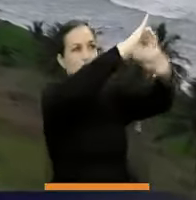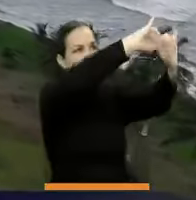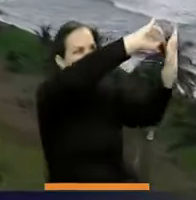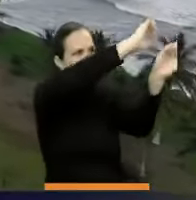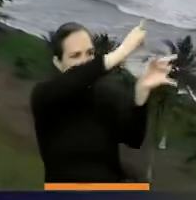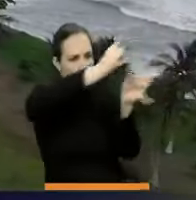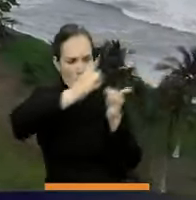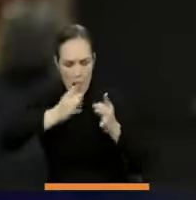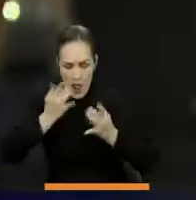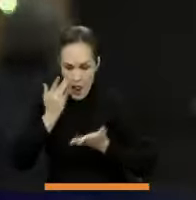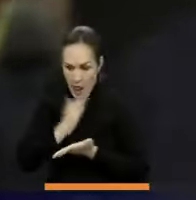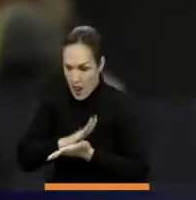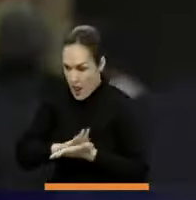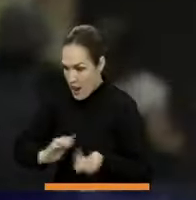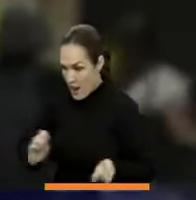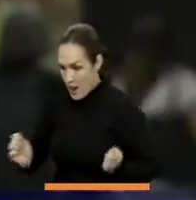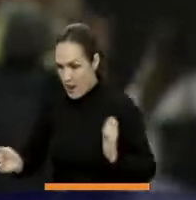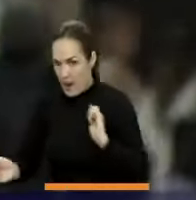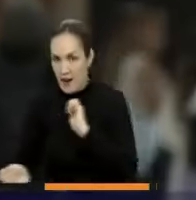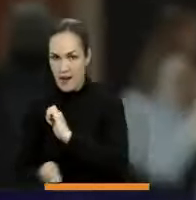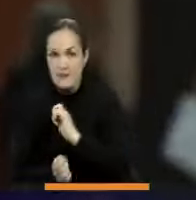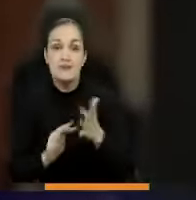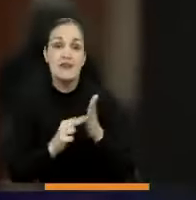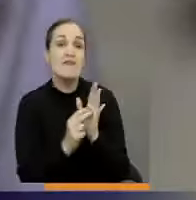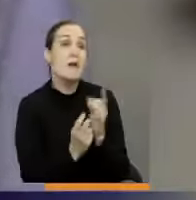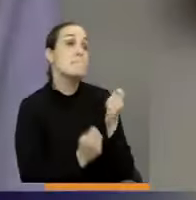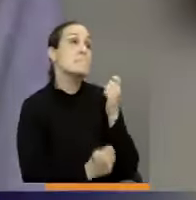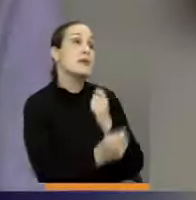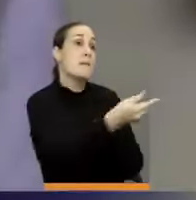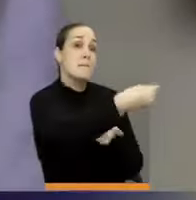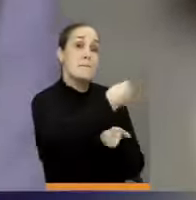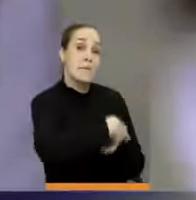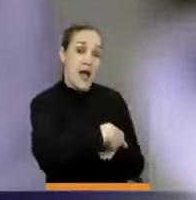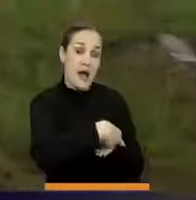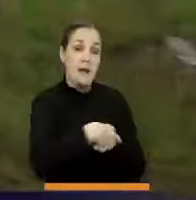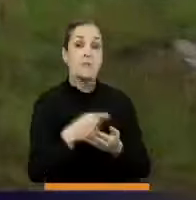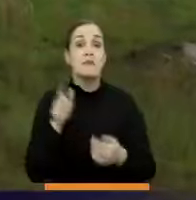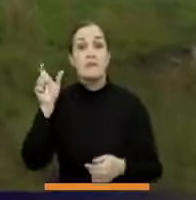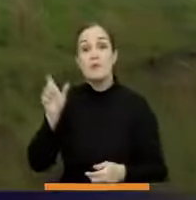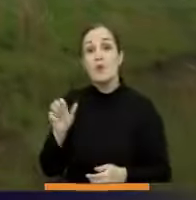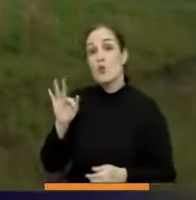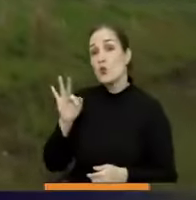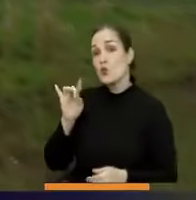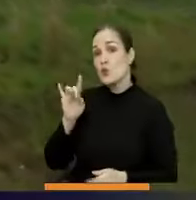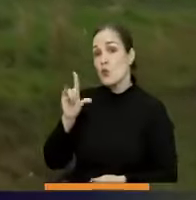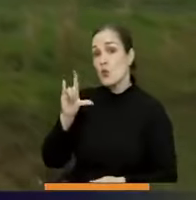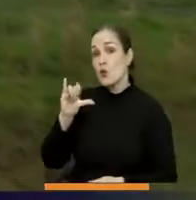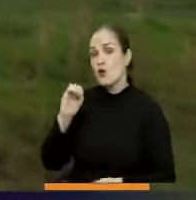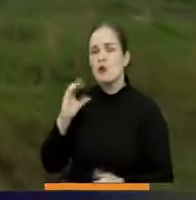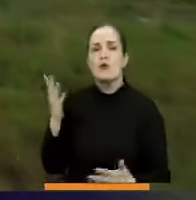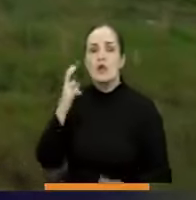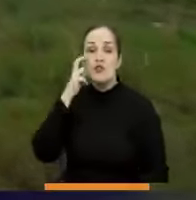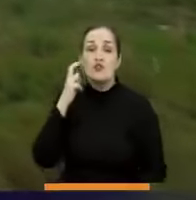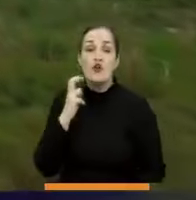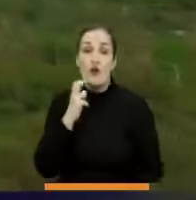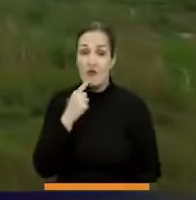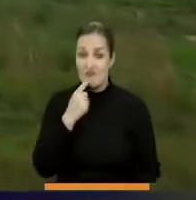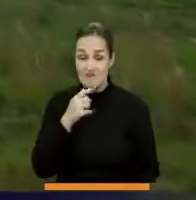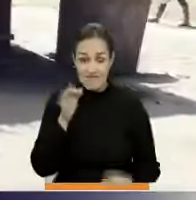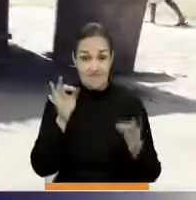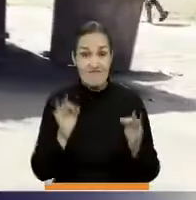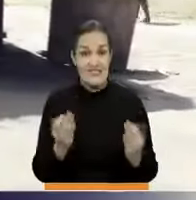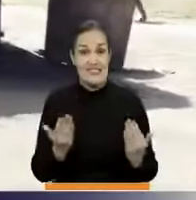financiero con los bonos de carbono. Tulio Antonio Hurtado, líder social en Novita Chocó, asegura que las personas en su comunidad se